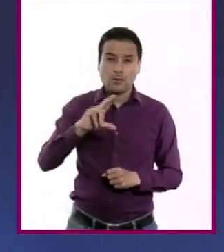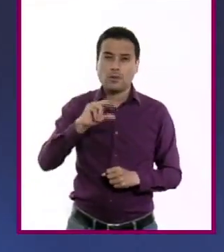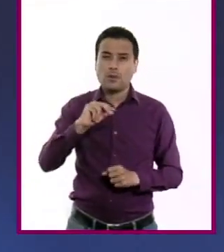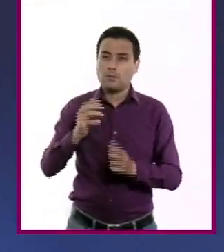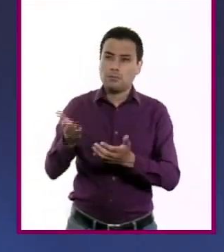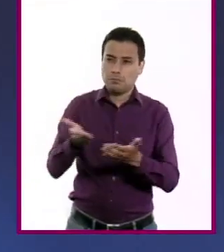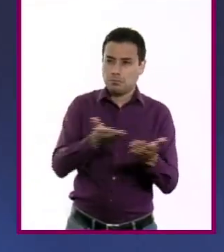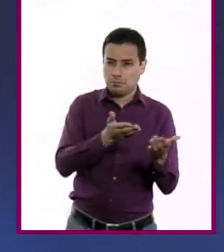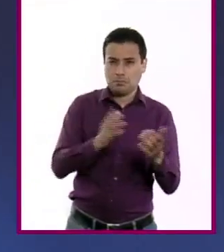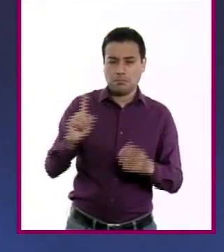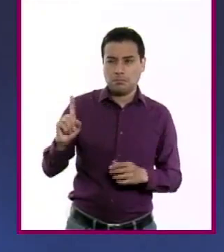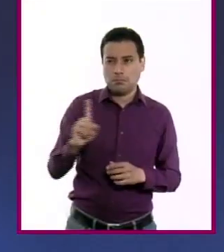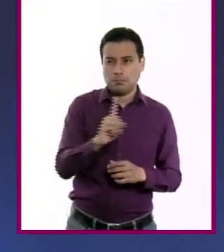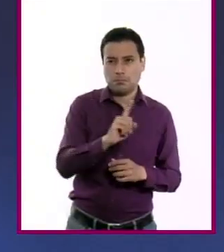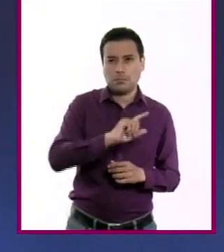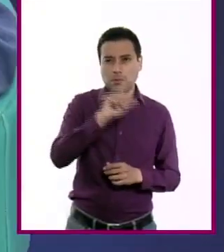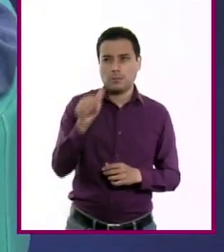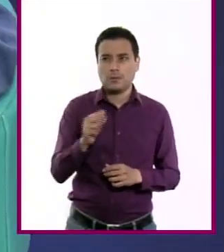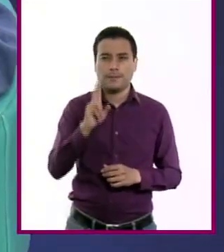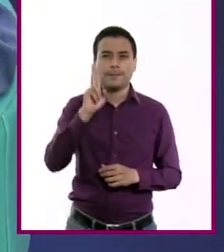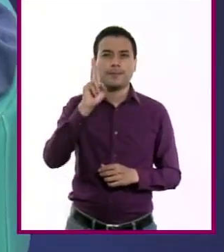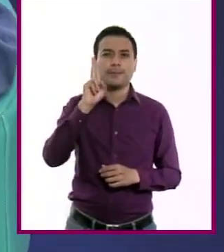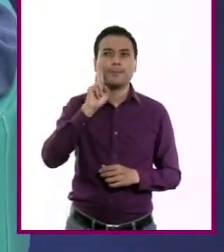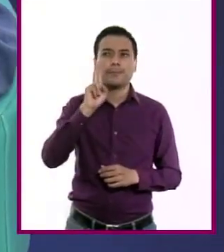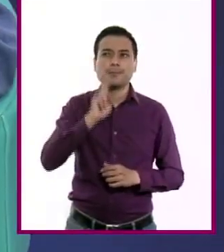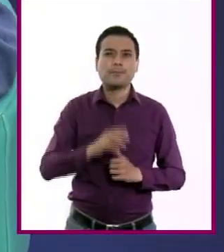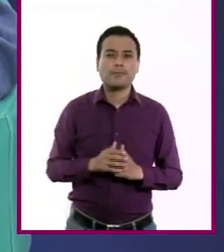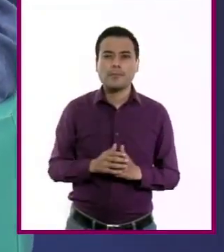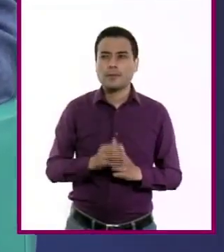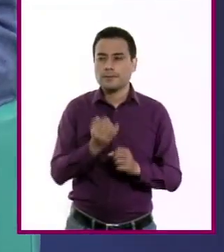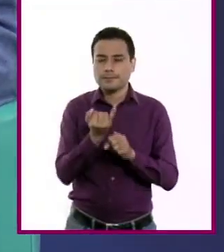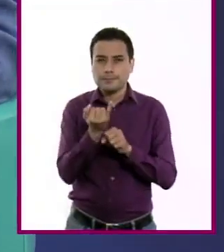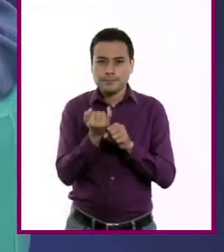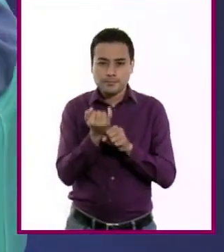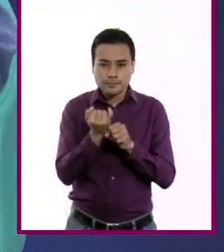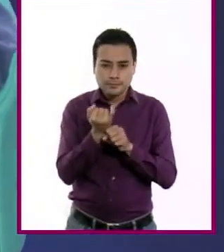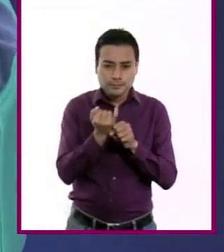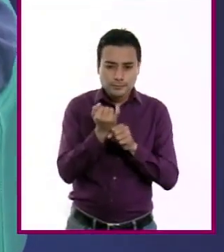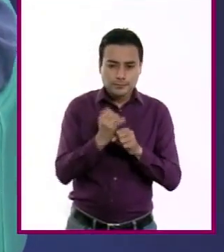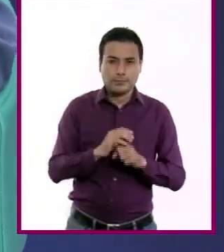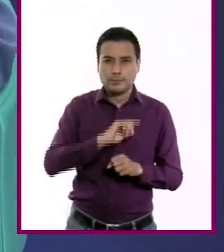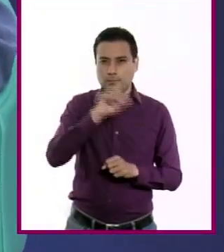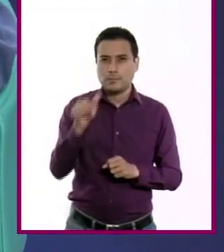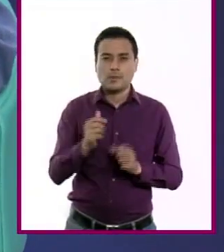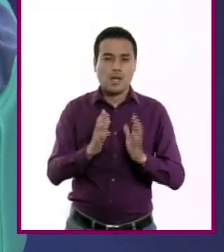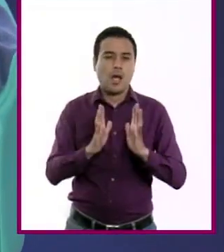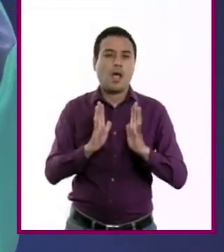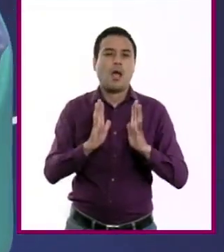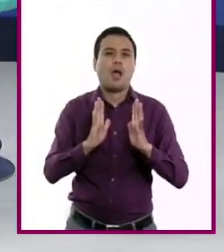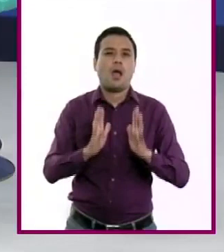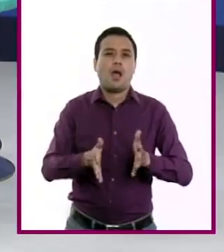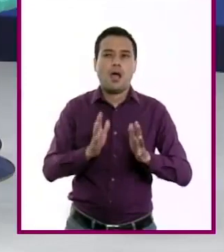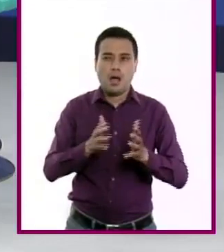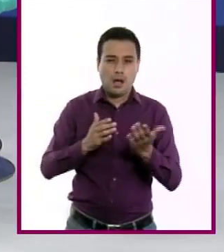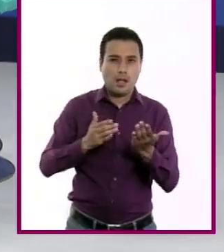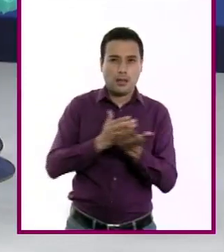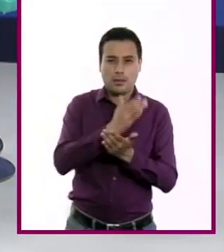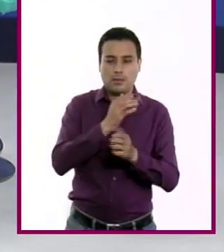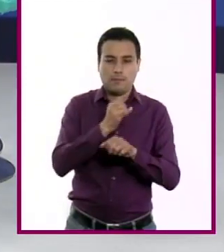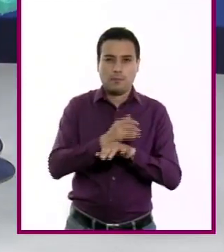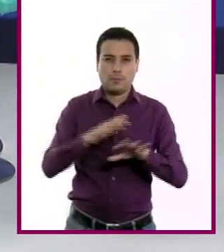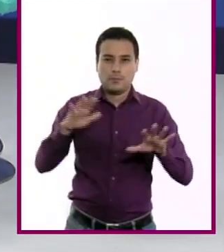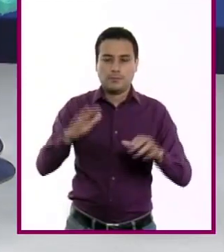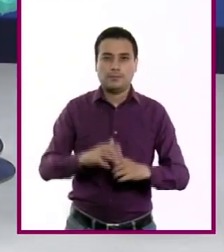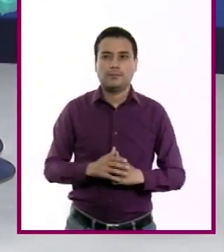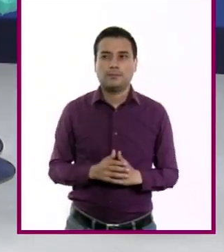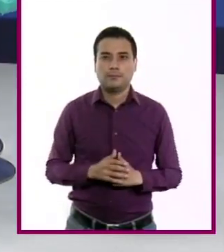Los dejaron pasar y creo que sí pudieron llegar hasta donde querían, pero sí se dieron cuenta que habían infiltrados. ¿Cuáles creen que sean uno de